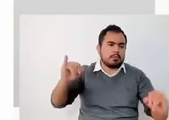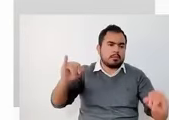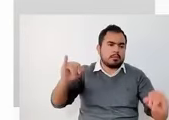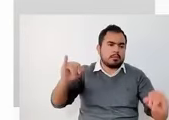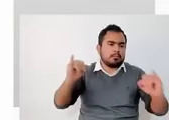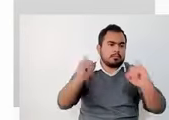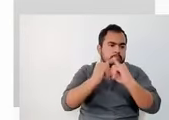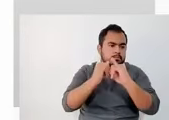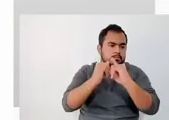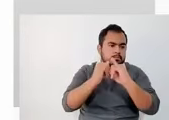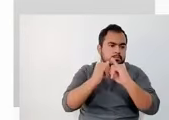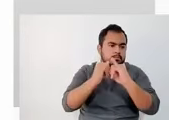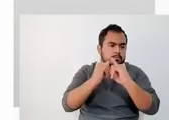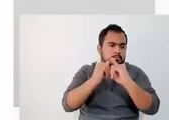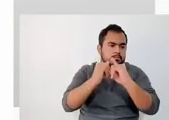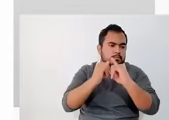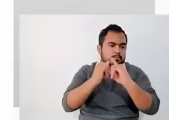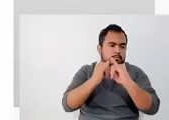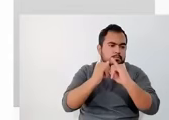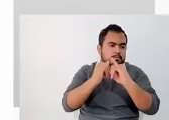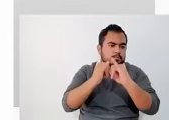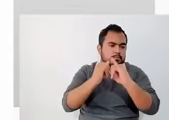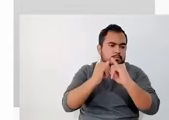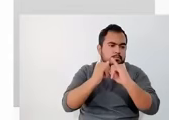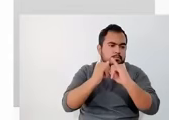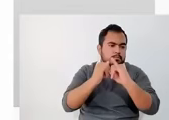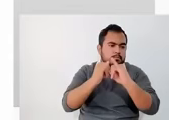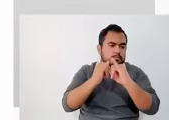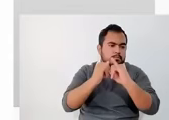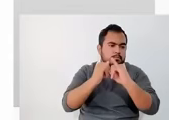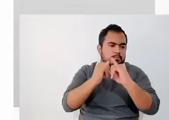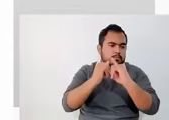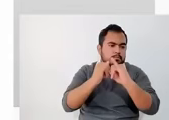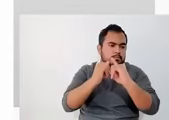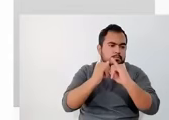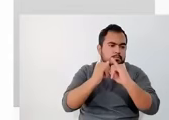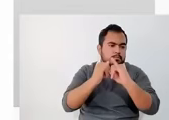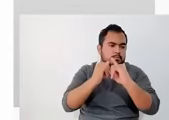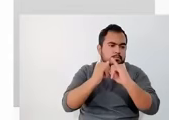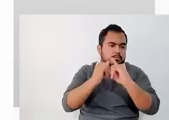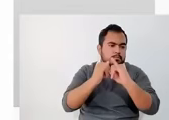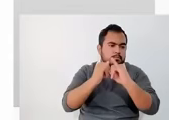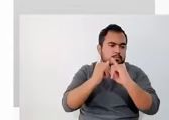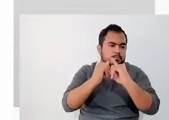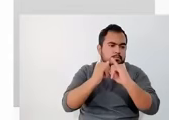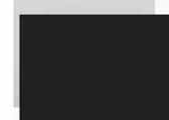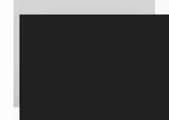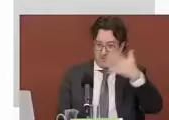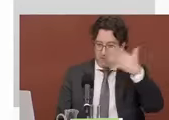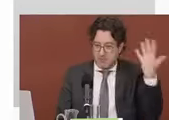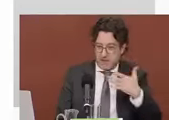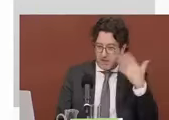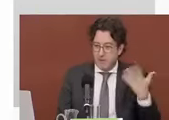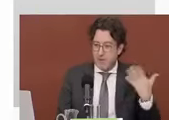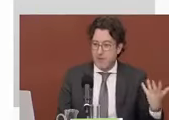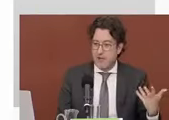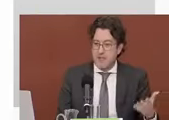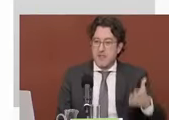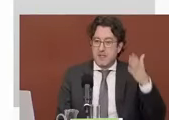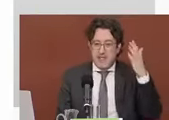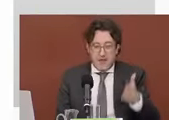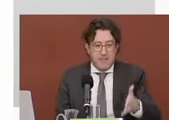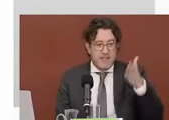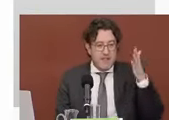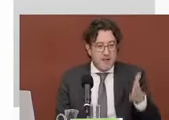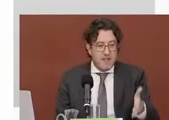pero es Madrid. Y si no cambia la Constitución y el artículo 4 que así lo establece, si alguien dice, con valor de verdad y no hacen una broma,